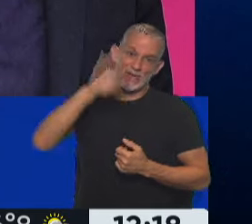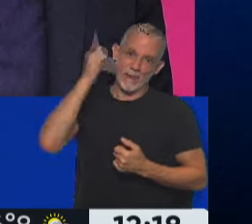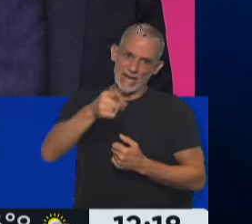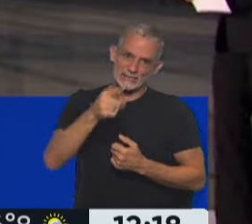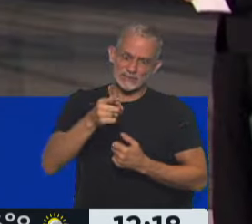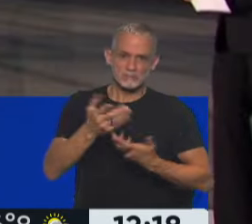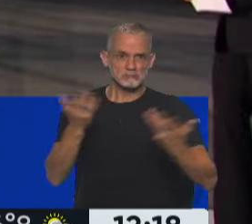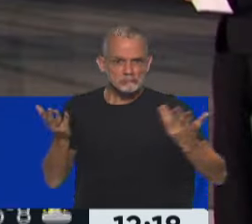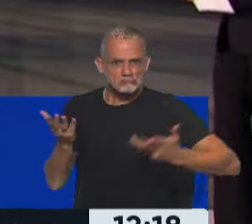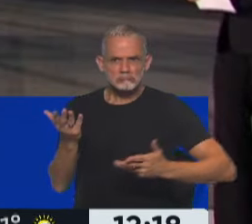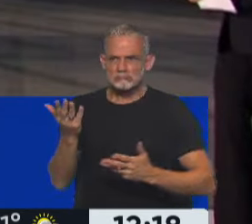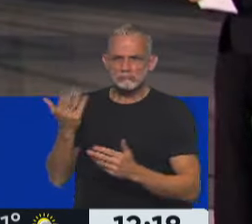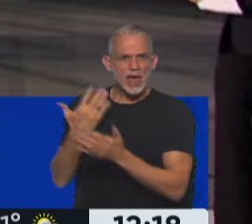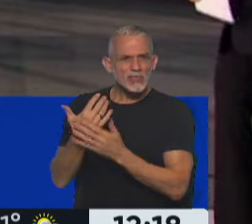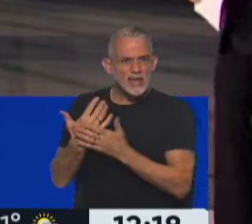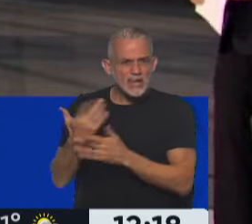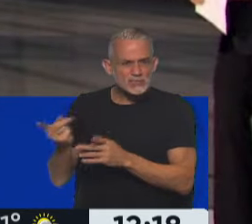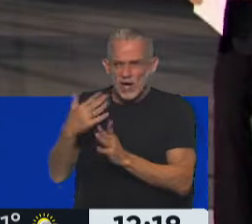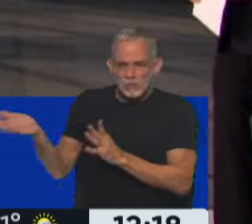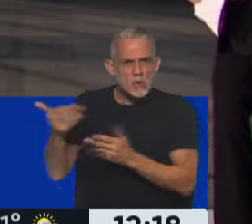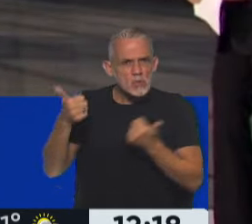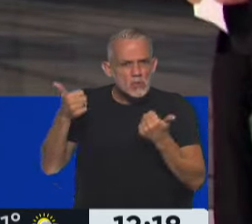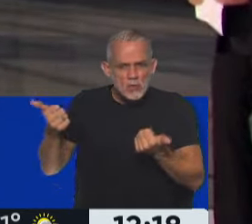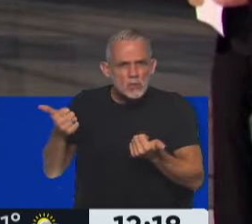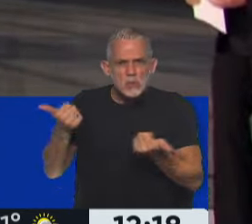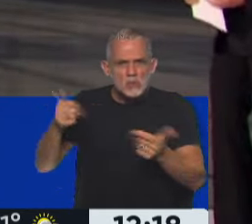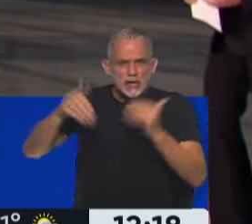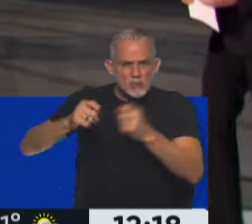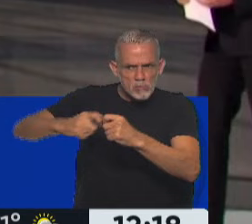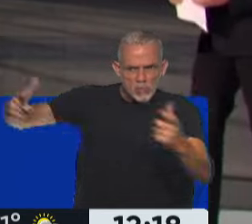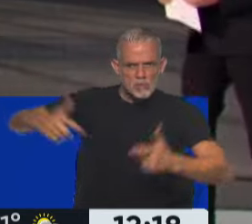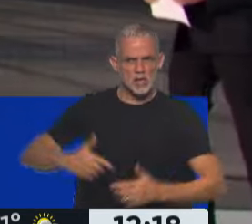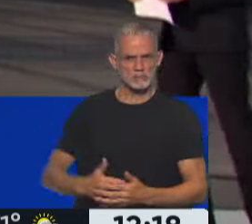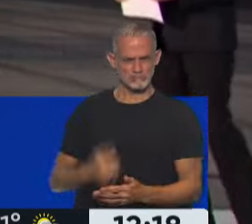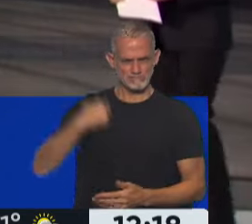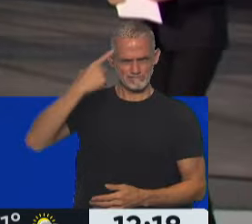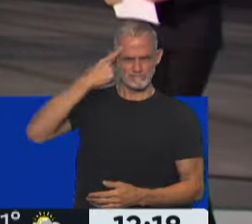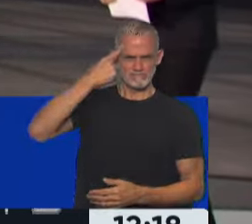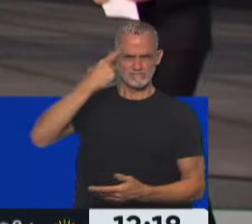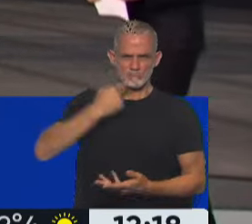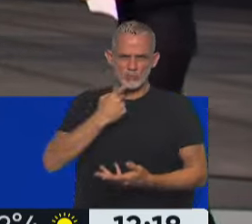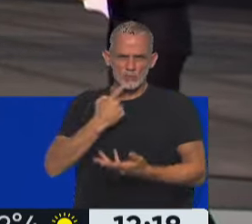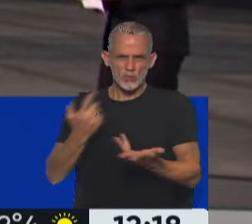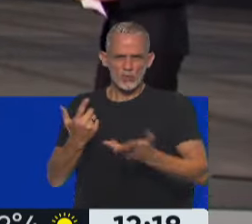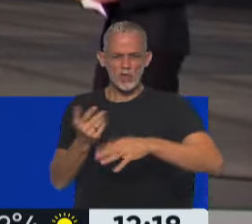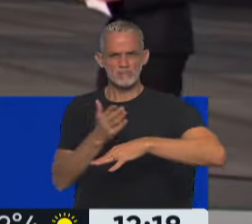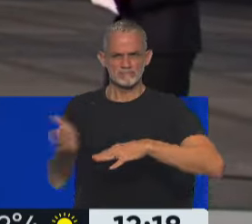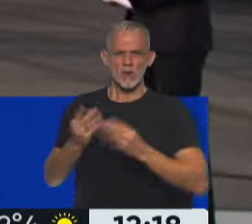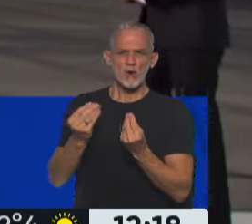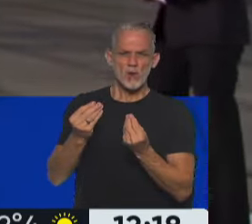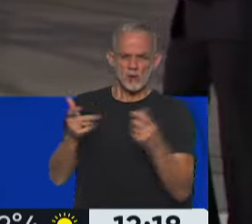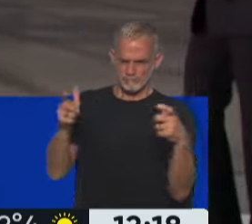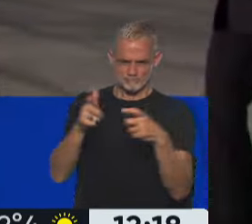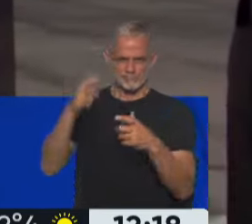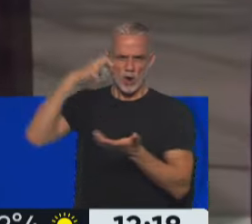les ha ido muy bien, les ha ido excelente. Entonces, por supuesto, eso genera preguntas sobre cómo va a ser la conformación